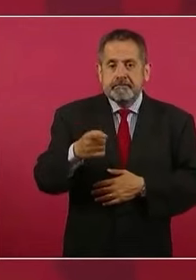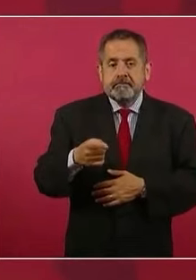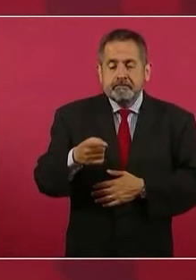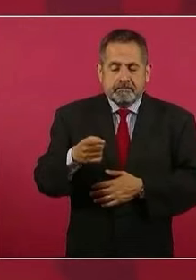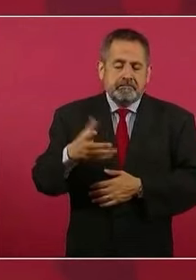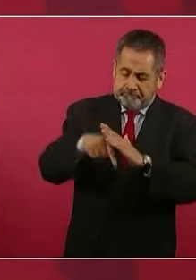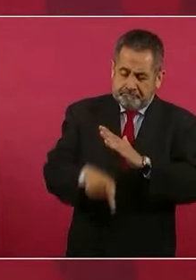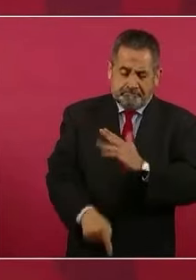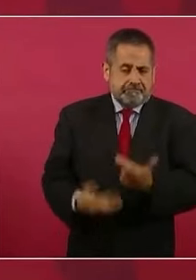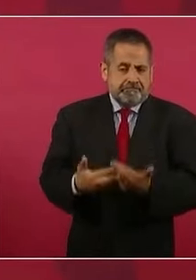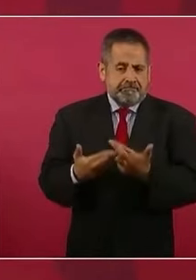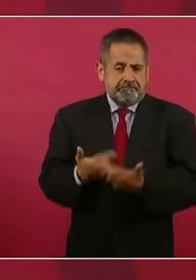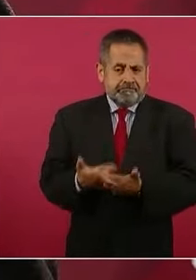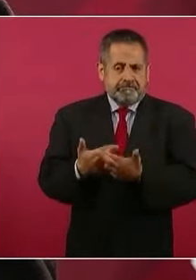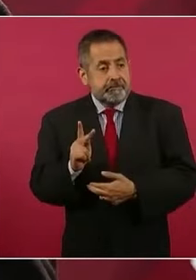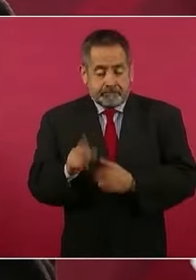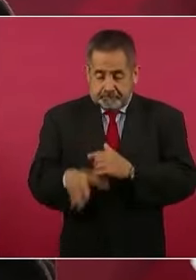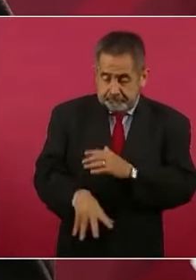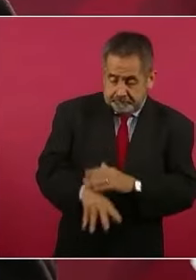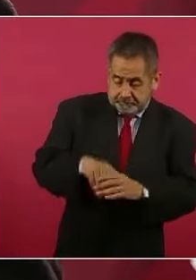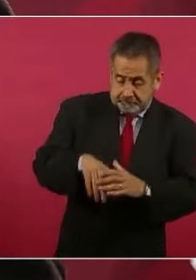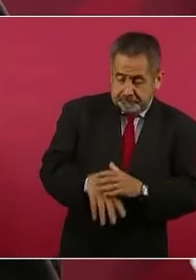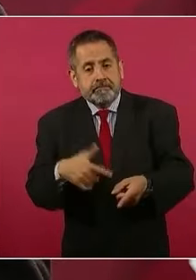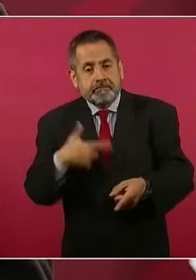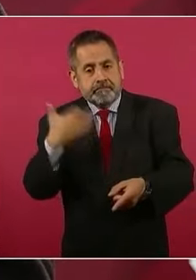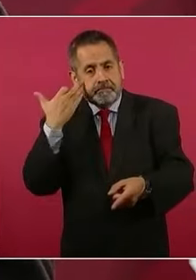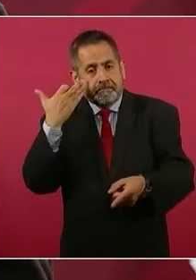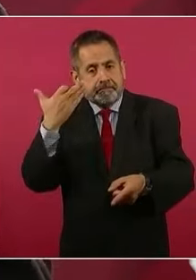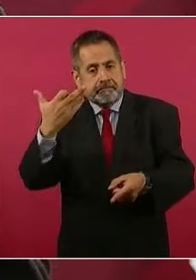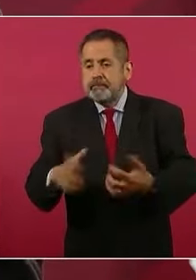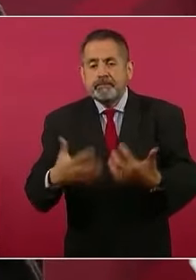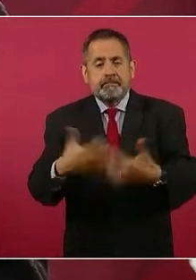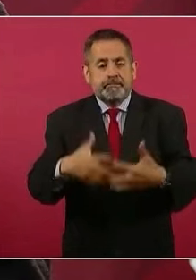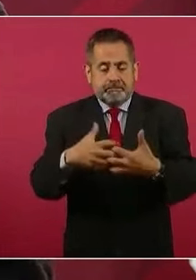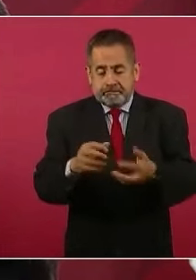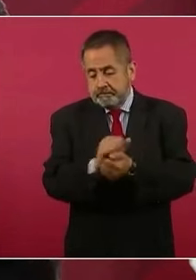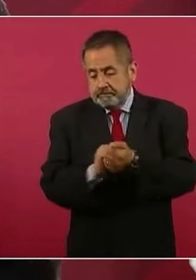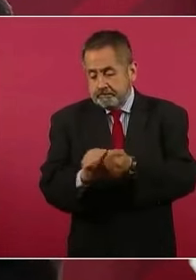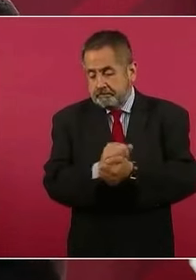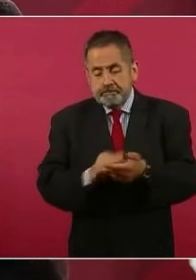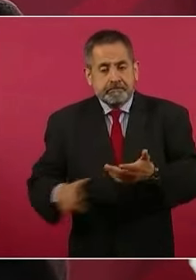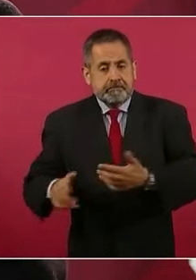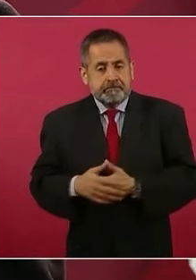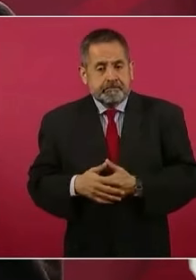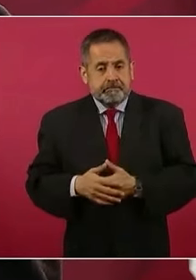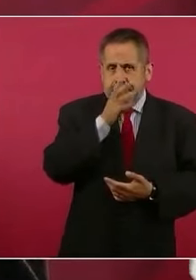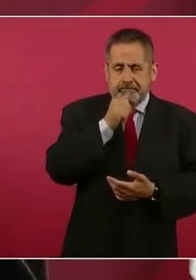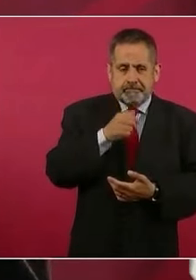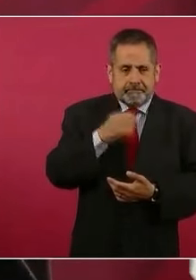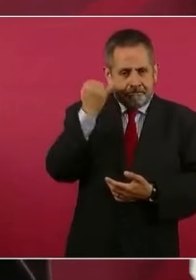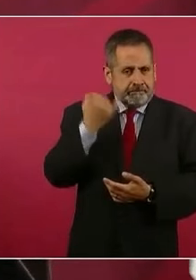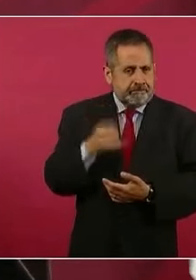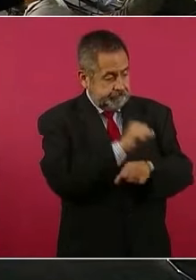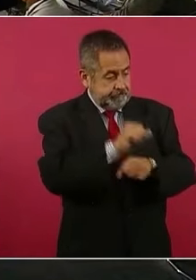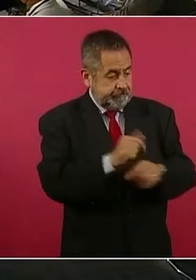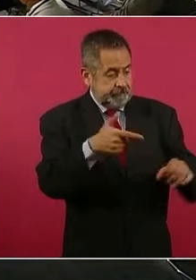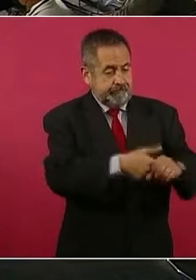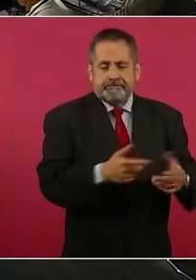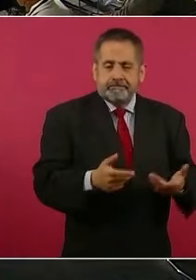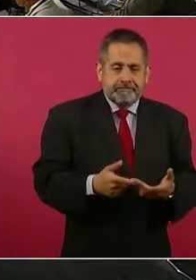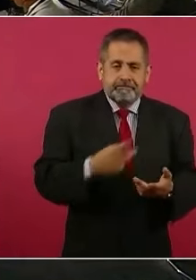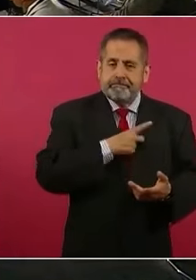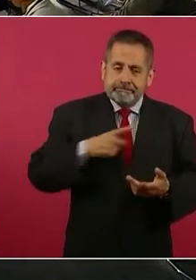lleva rehabilitar o construir refinerías? Porque ni modo que le van a poner crudo a los automóviles. Y lo